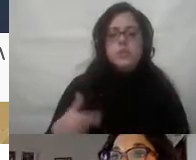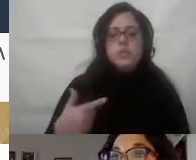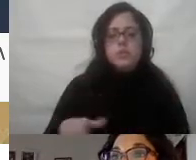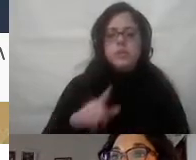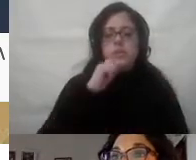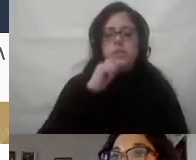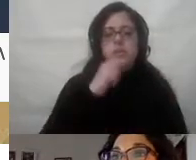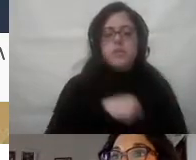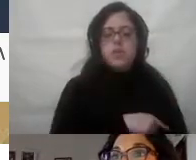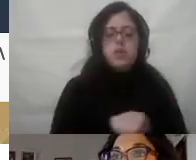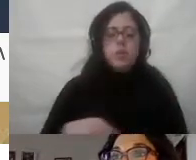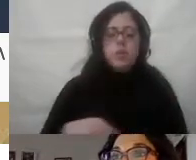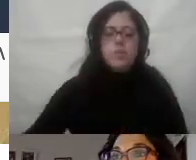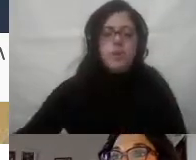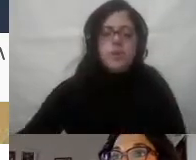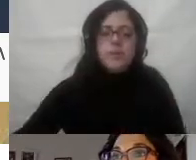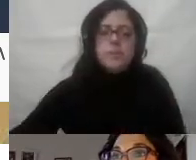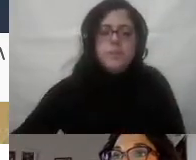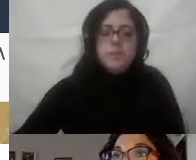llama,